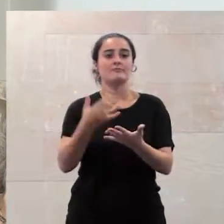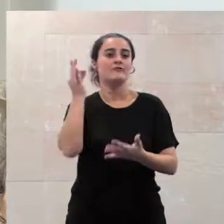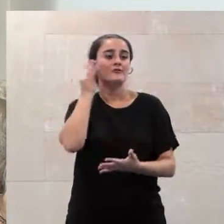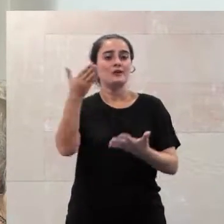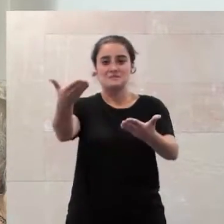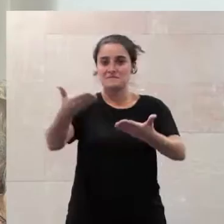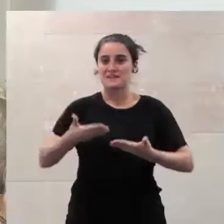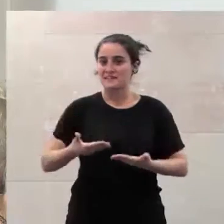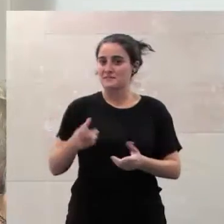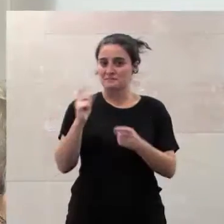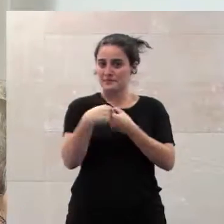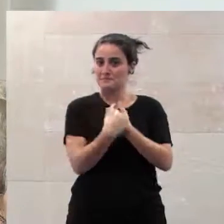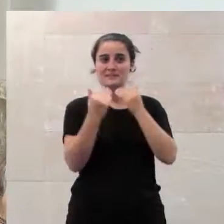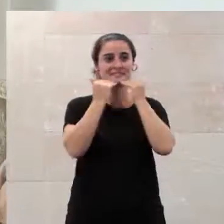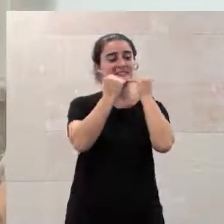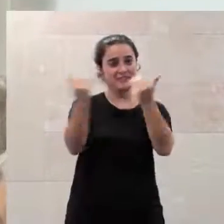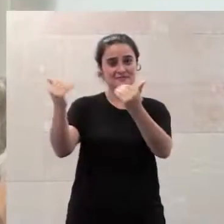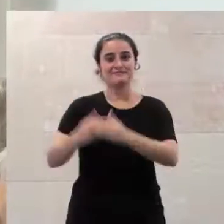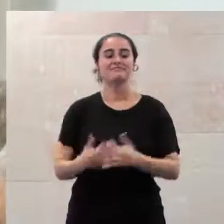a participar y es que ricasco.